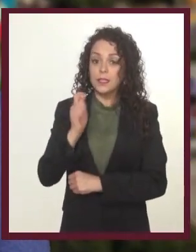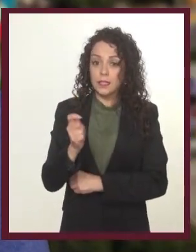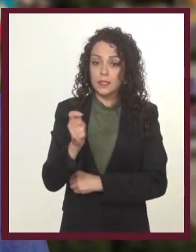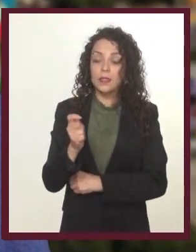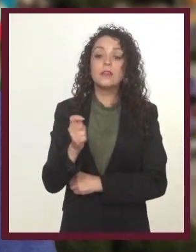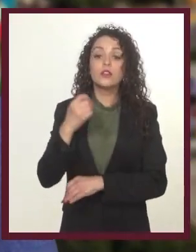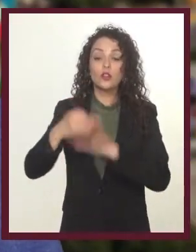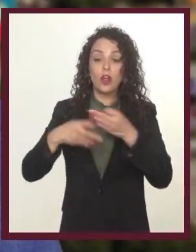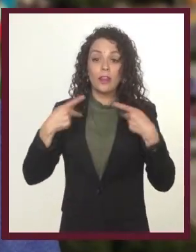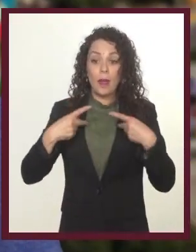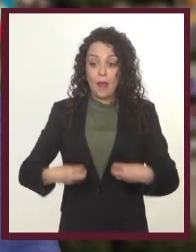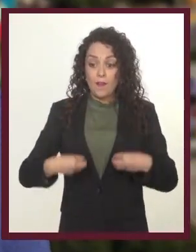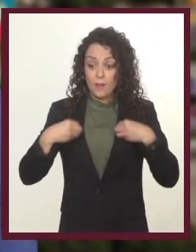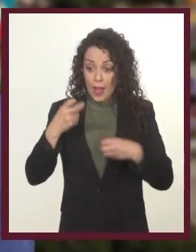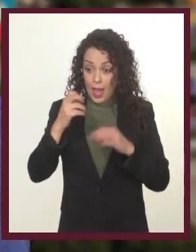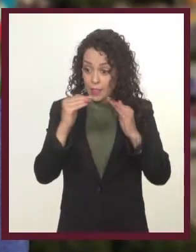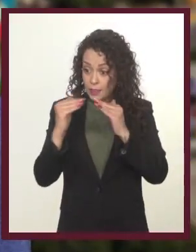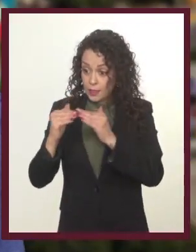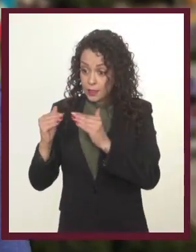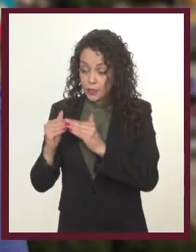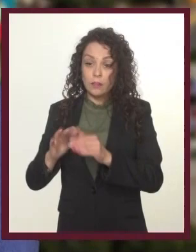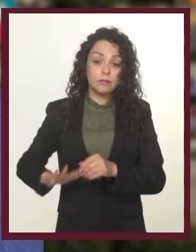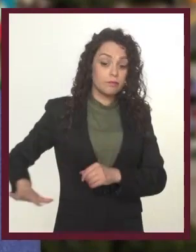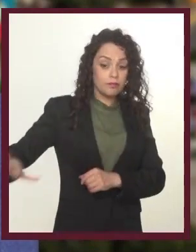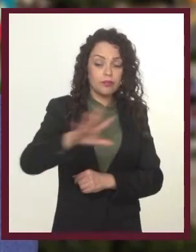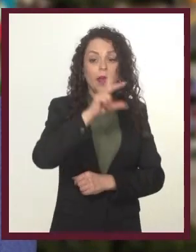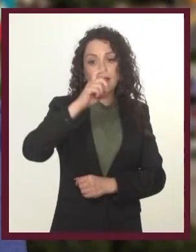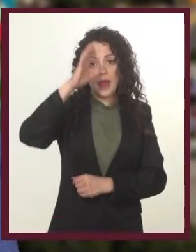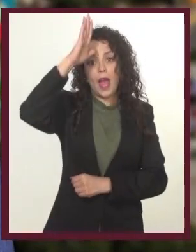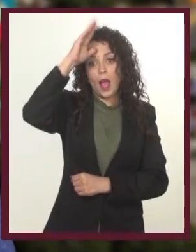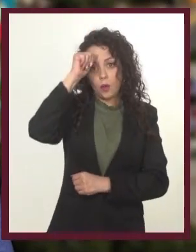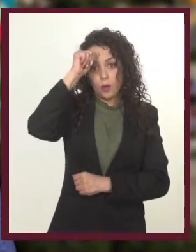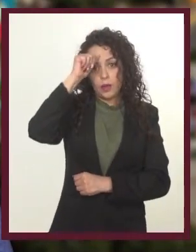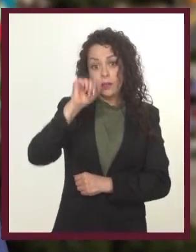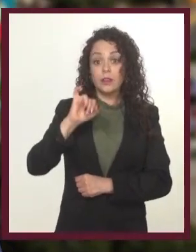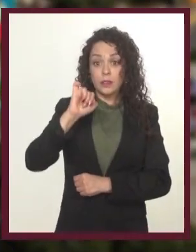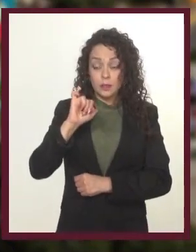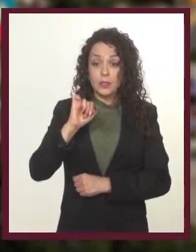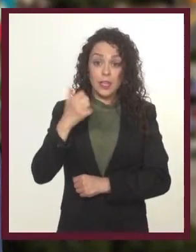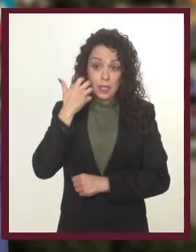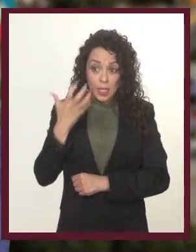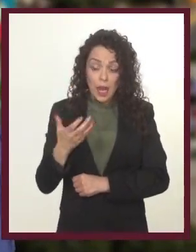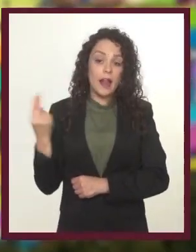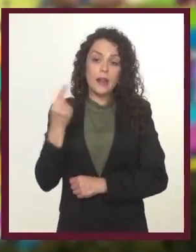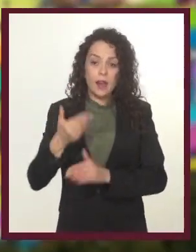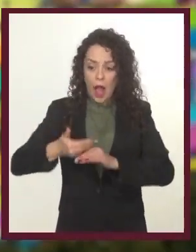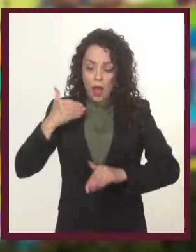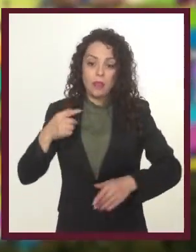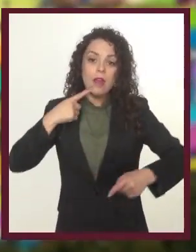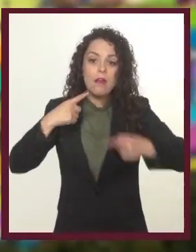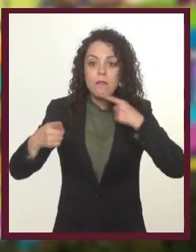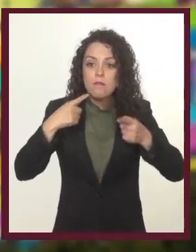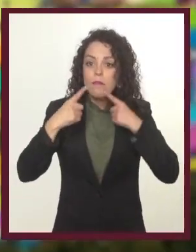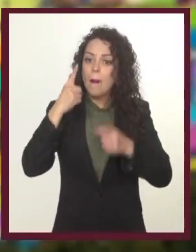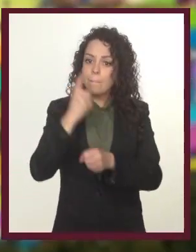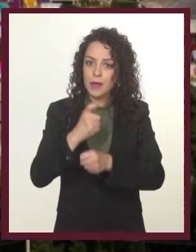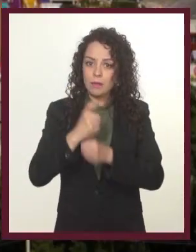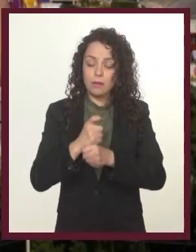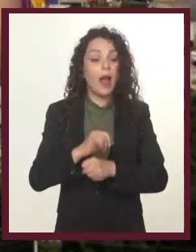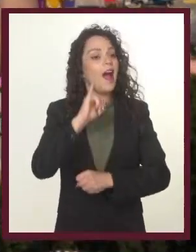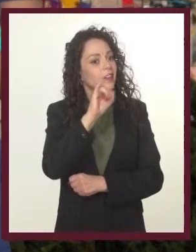necesariamente que todos los que viven en esas casas estén de acuerdo. Y para estar de acuerdo hay que dialogar. Oye, es